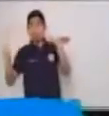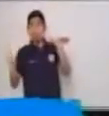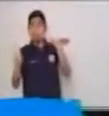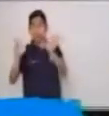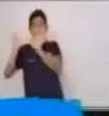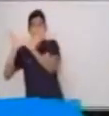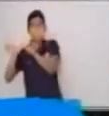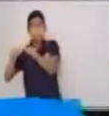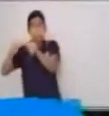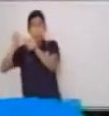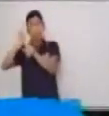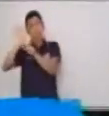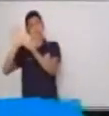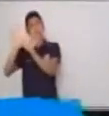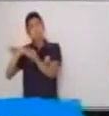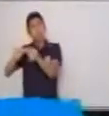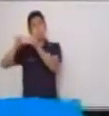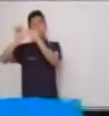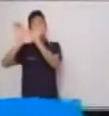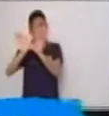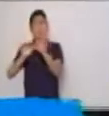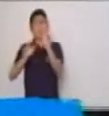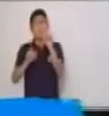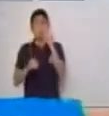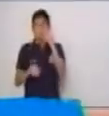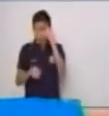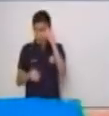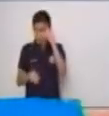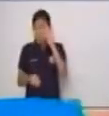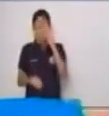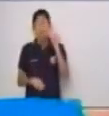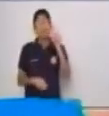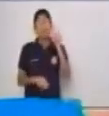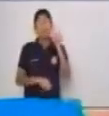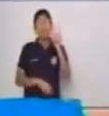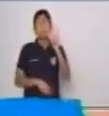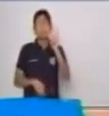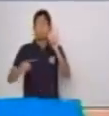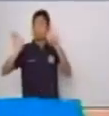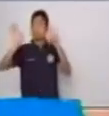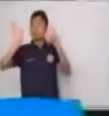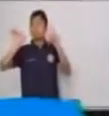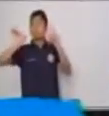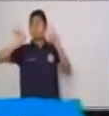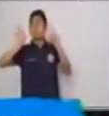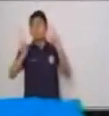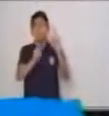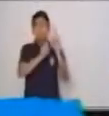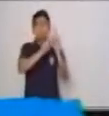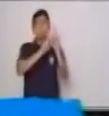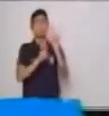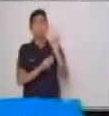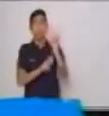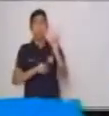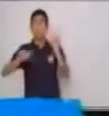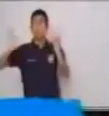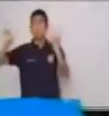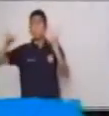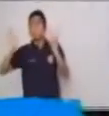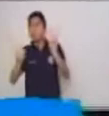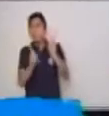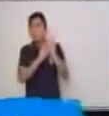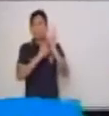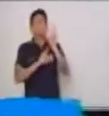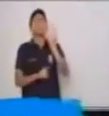Se agruparon, contemos, 1, 2, 3. 3 mariposas se agruparon.